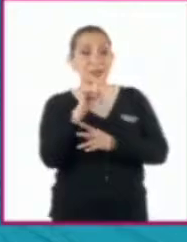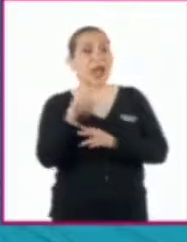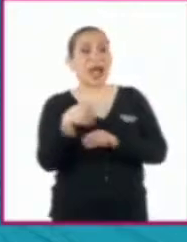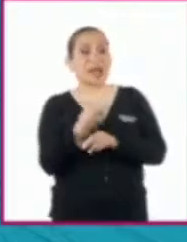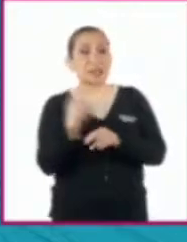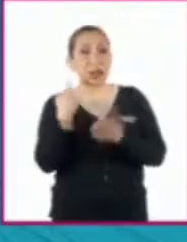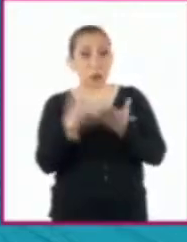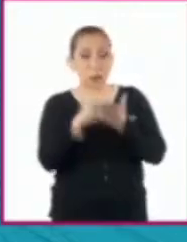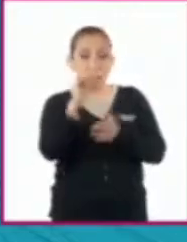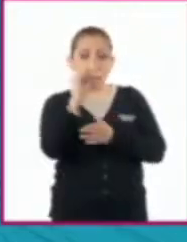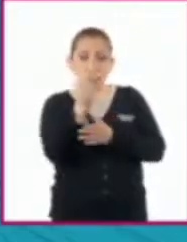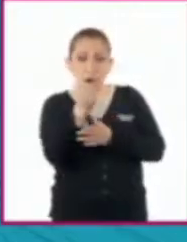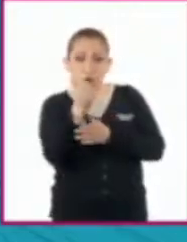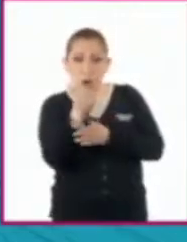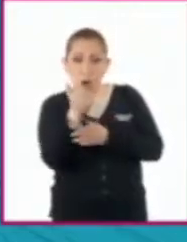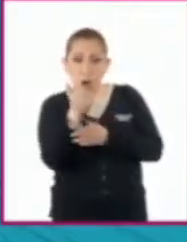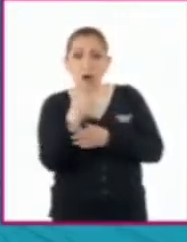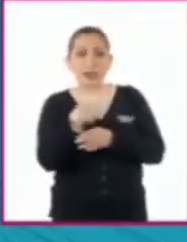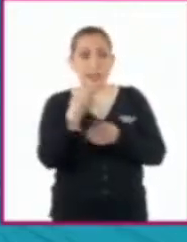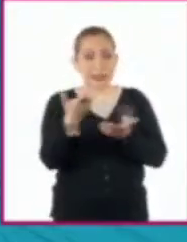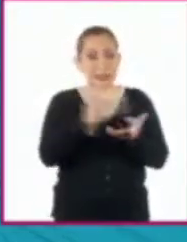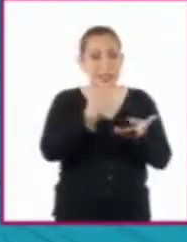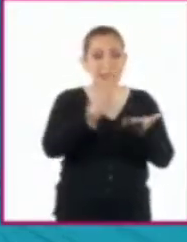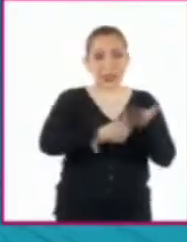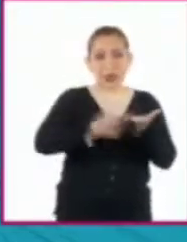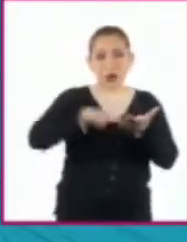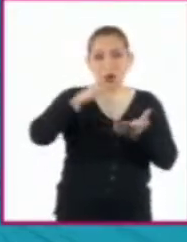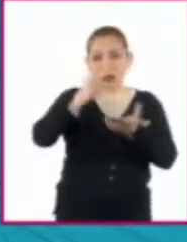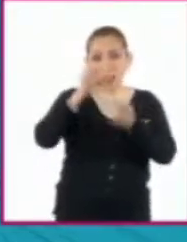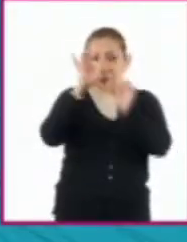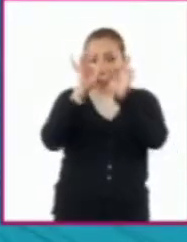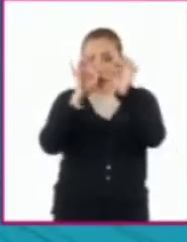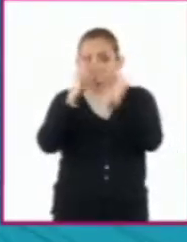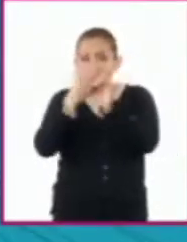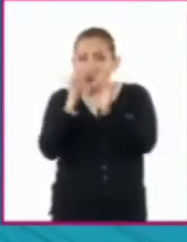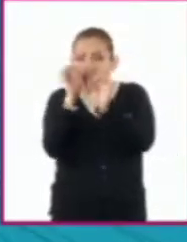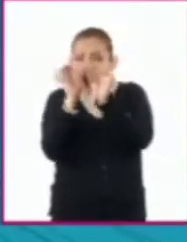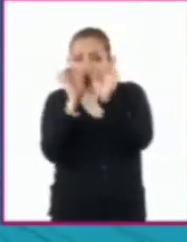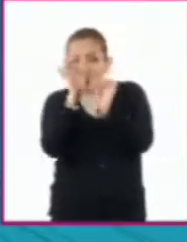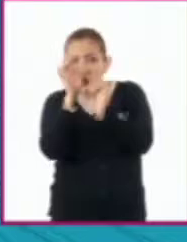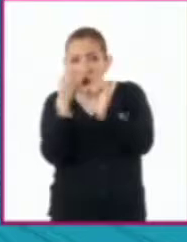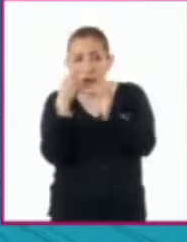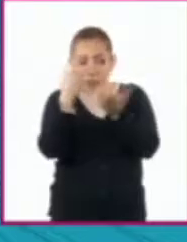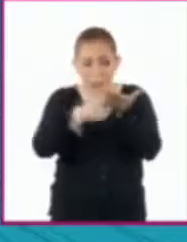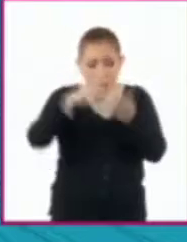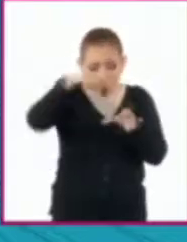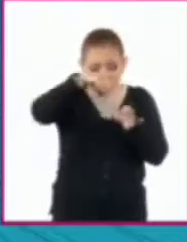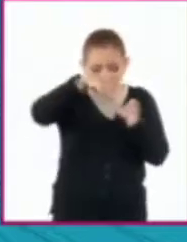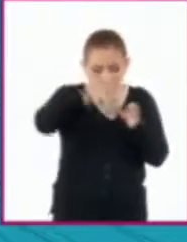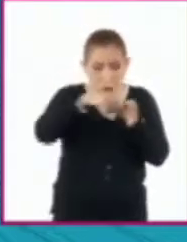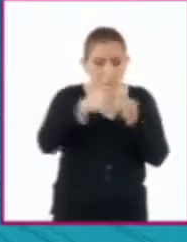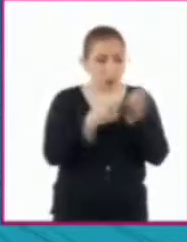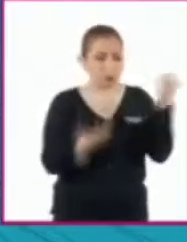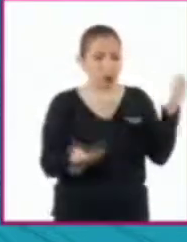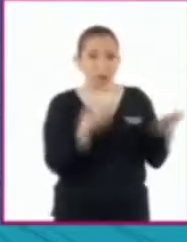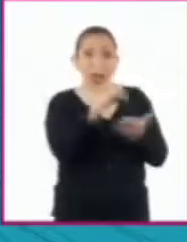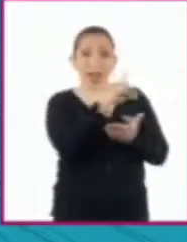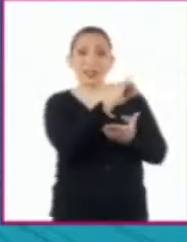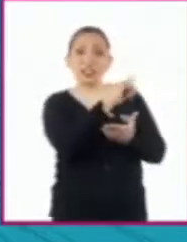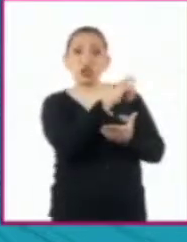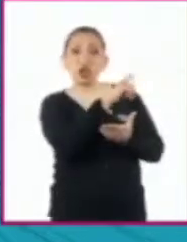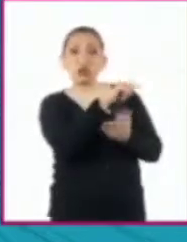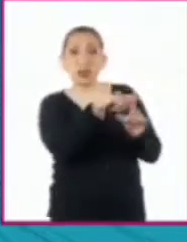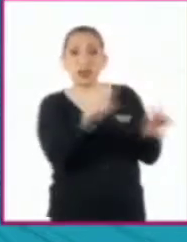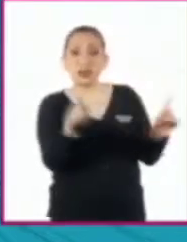aquella en menor proporción discontinua, que se compone de agregados de partículas muy pequeñas en una dispersión. En comparación con las